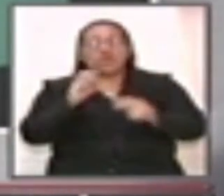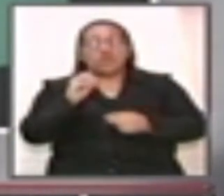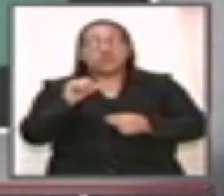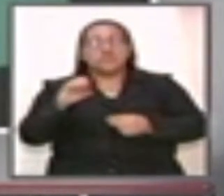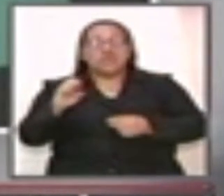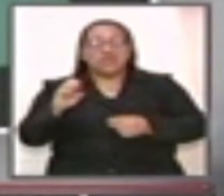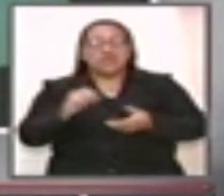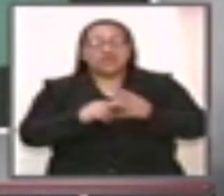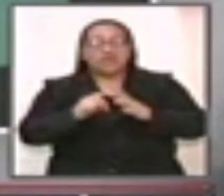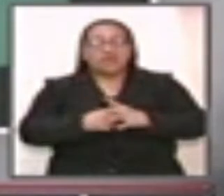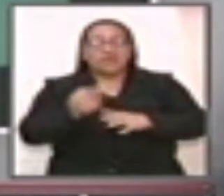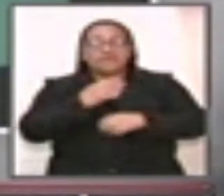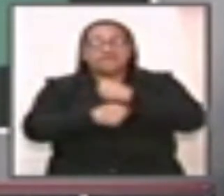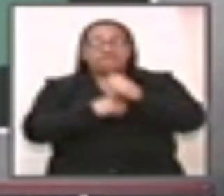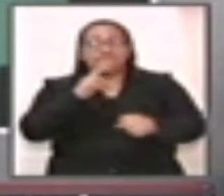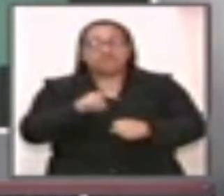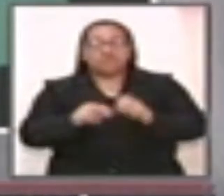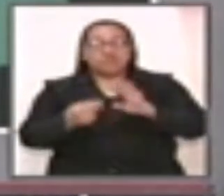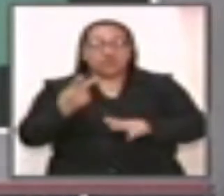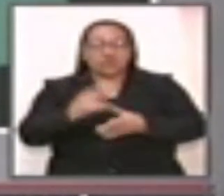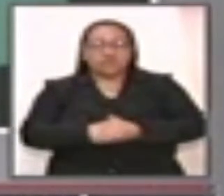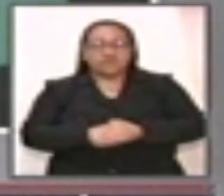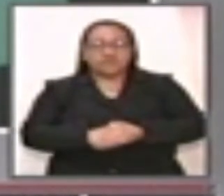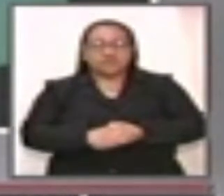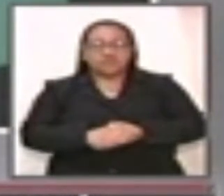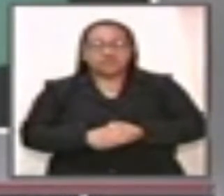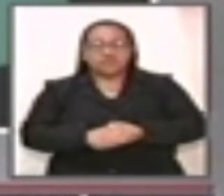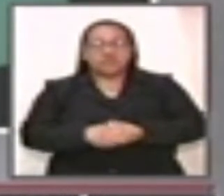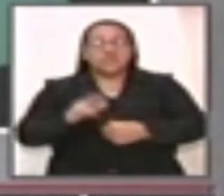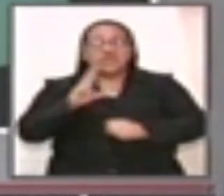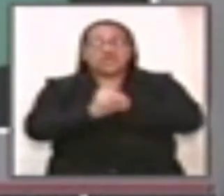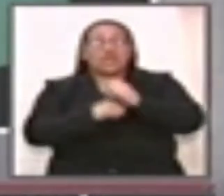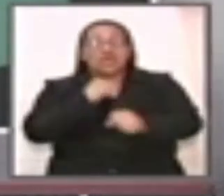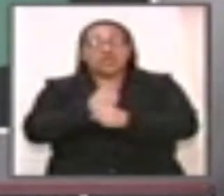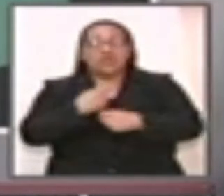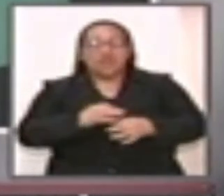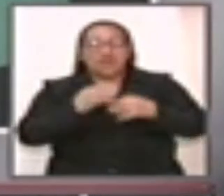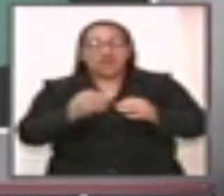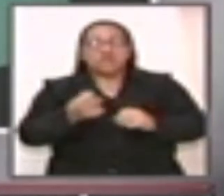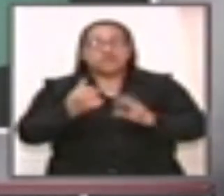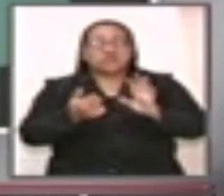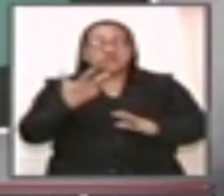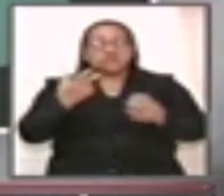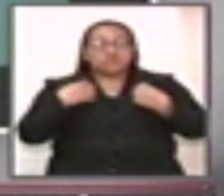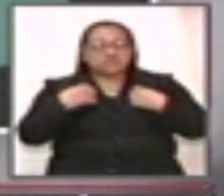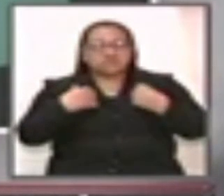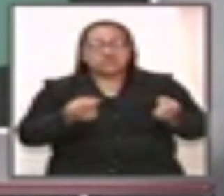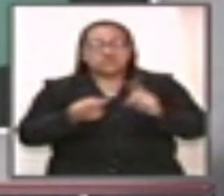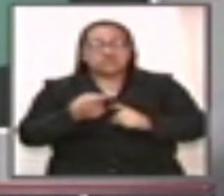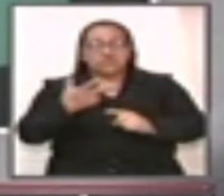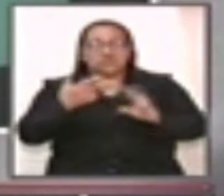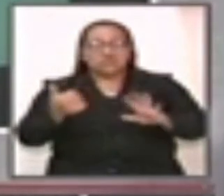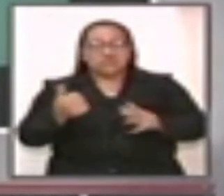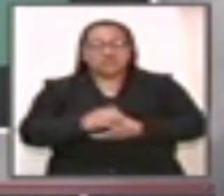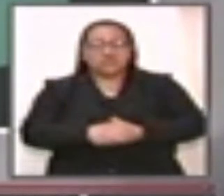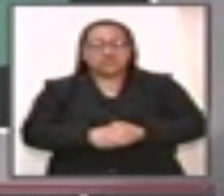OSEX? Iniciamos en el año 2012 y en 3 años de funcionamiento hemos pasado de 13 oficinas a